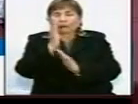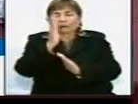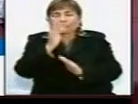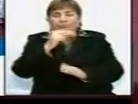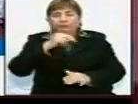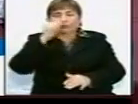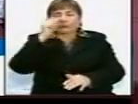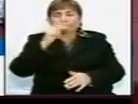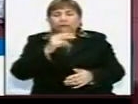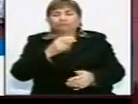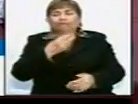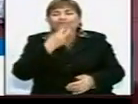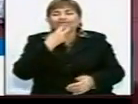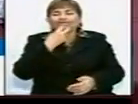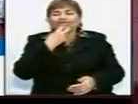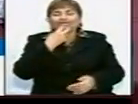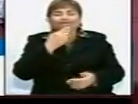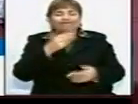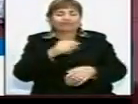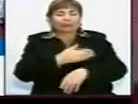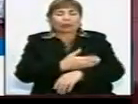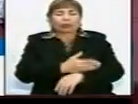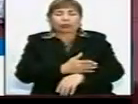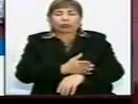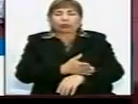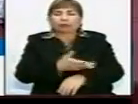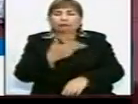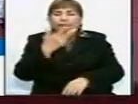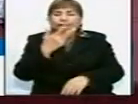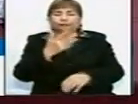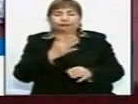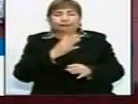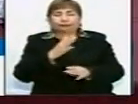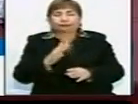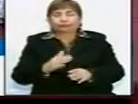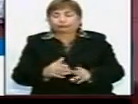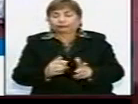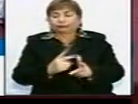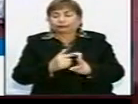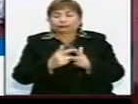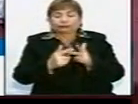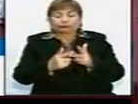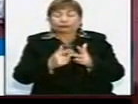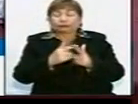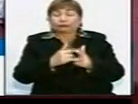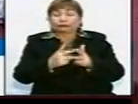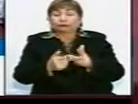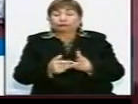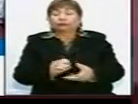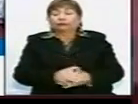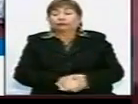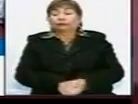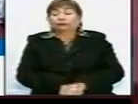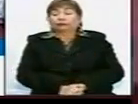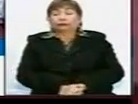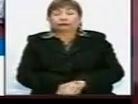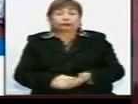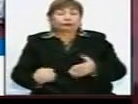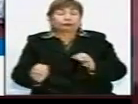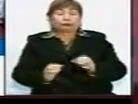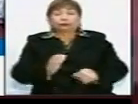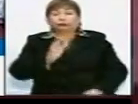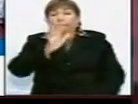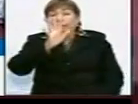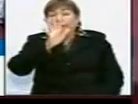ejemplo ecuador se demoró cinco años en hacer esos tres ejes esos tres ciegas los ha hecho en